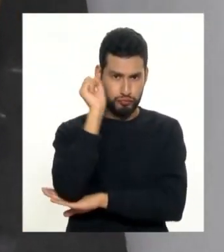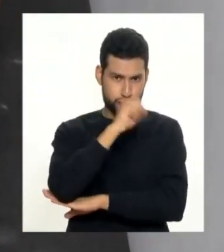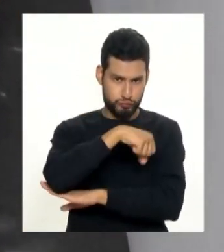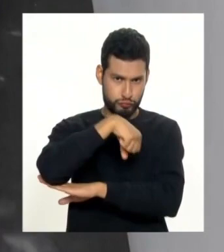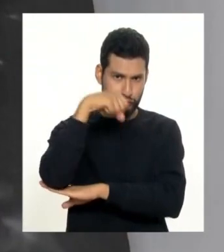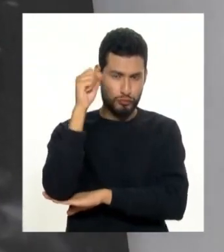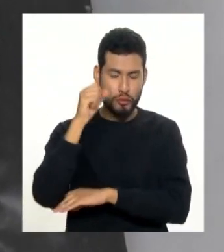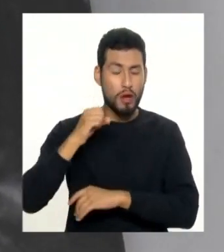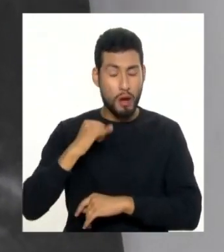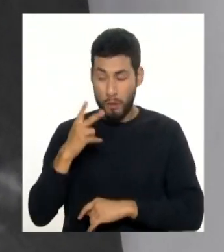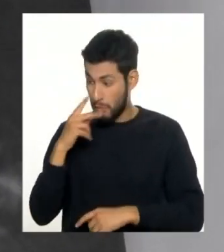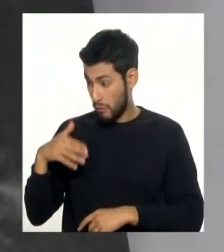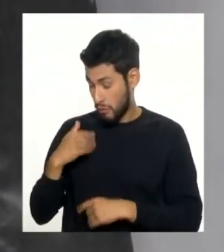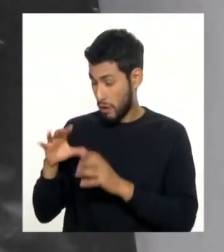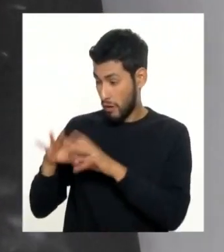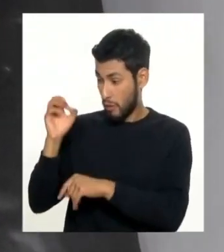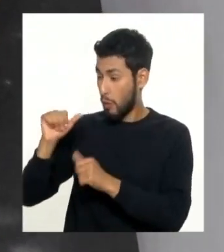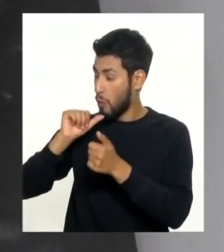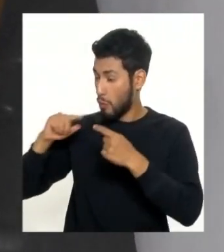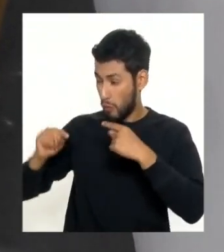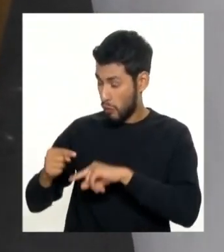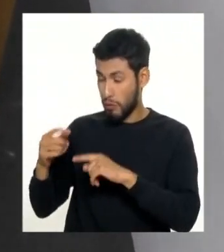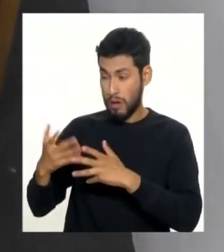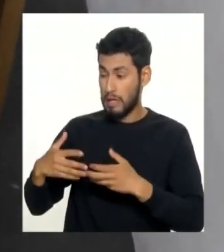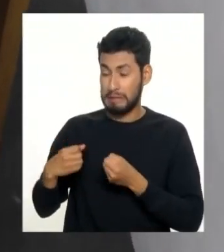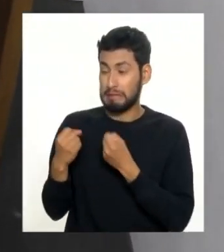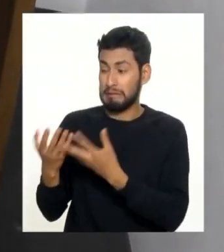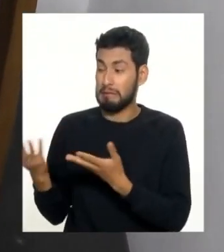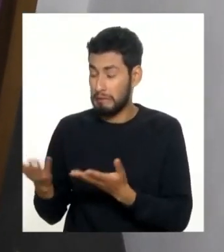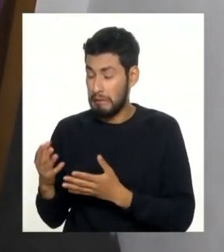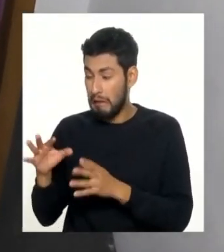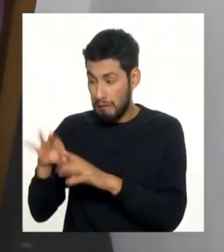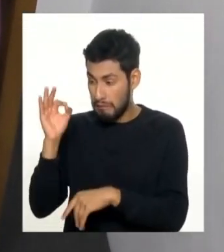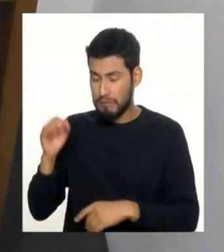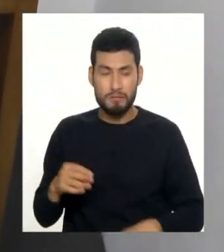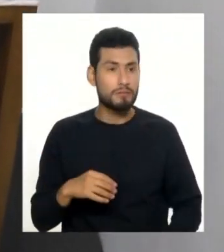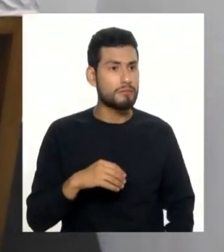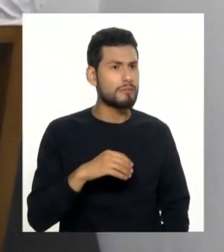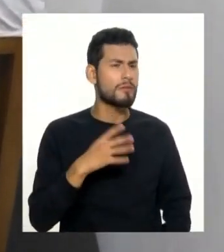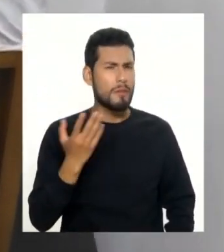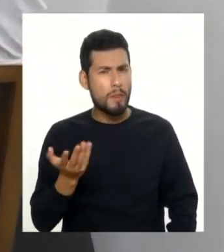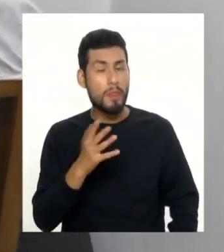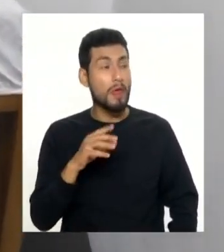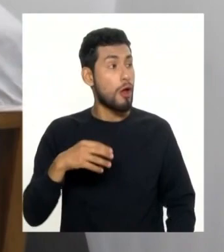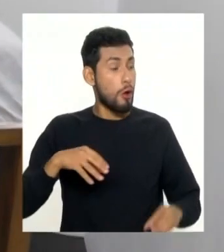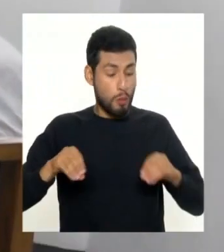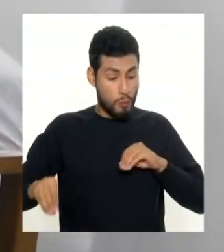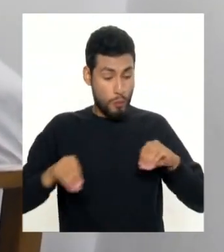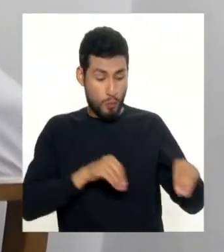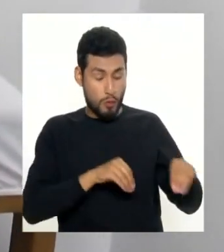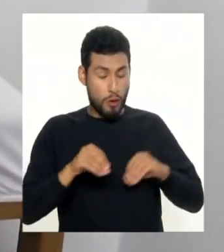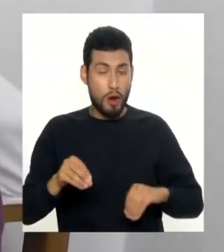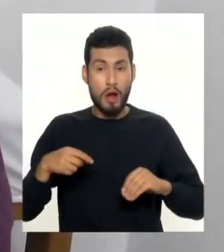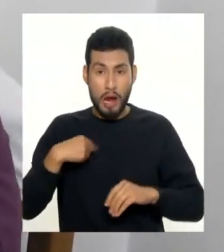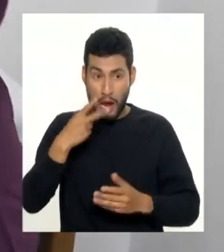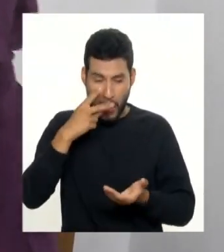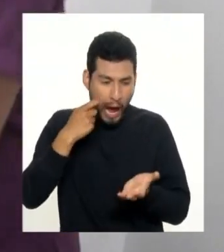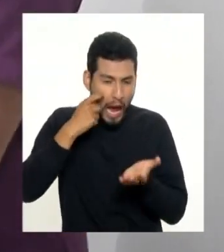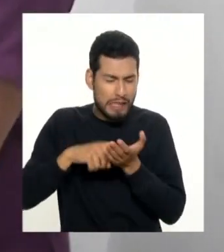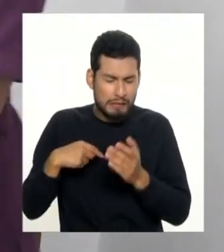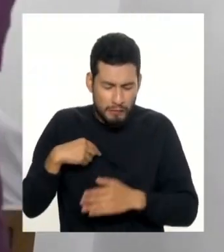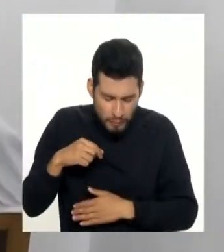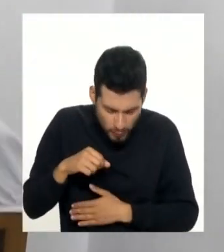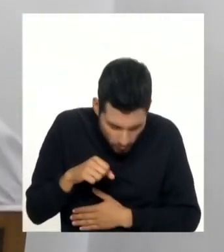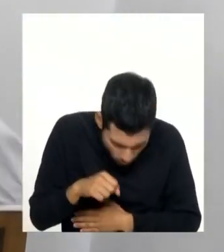determinar alguna dolencia o algún indicio de una hernia. Claro, a ciertos movimientos el paciente nos va a referir dolor.